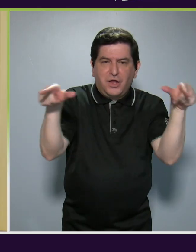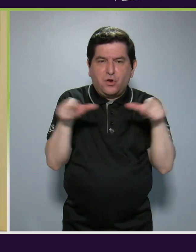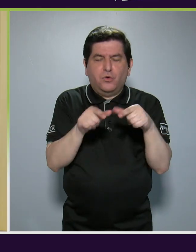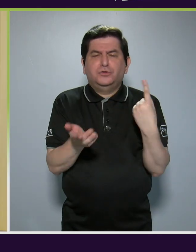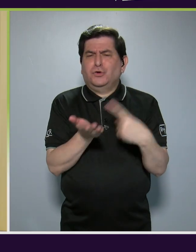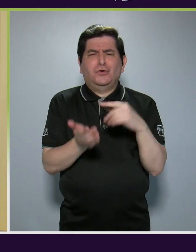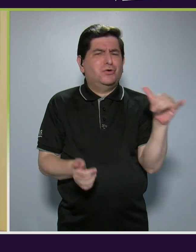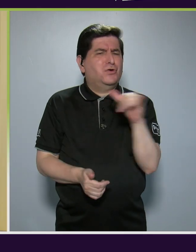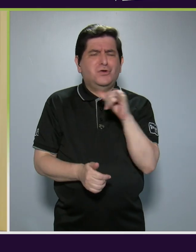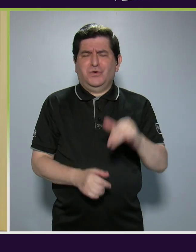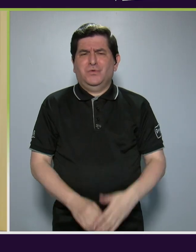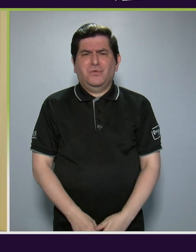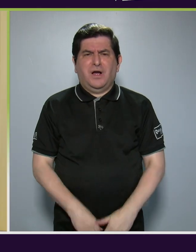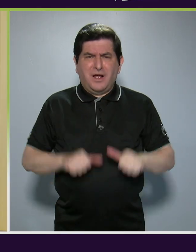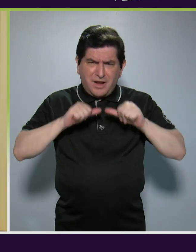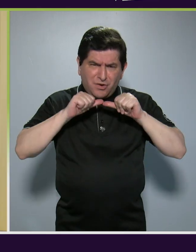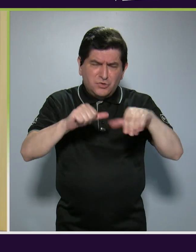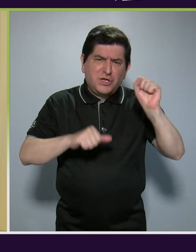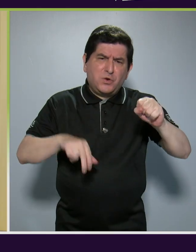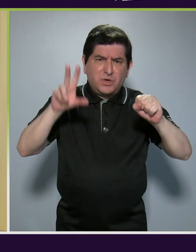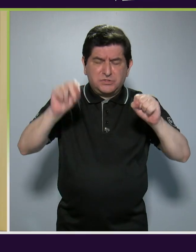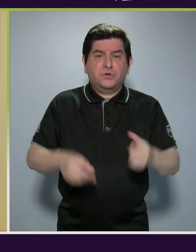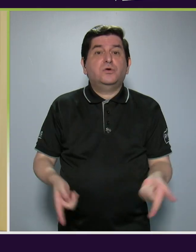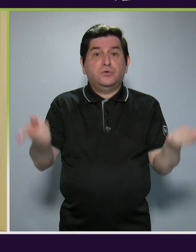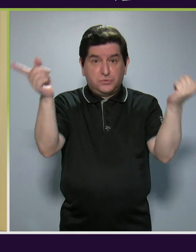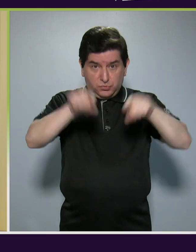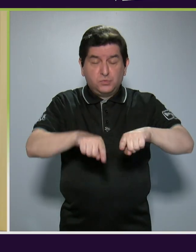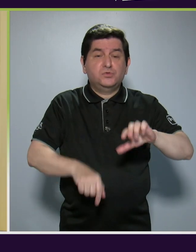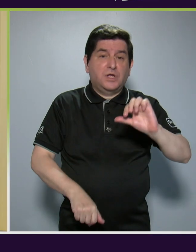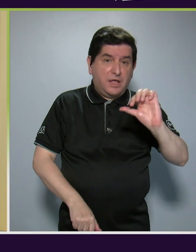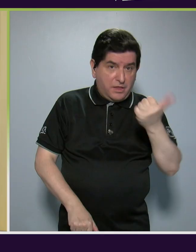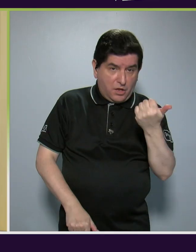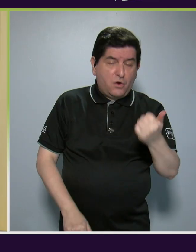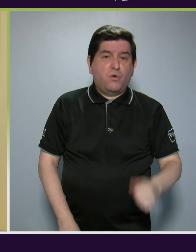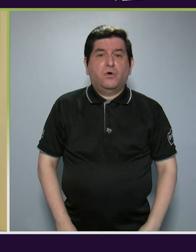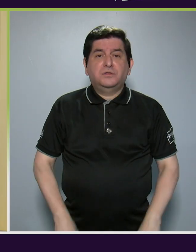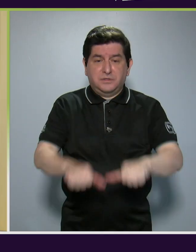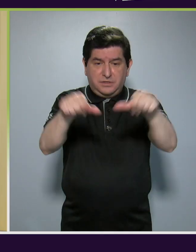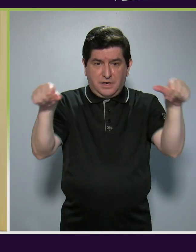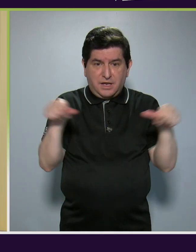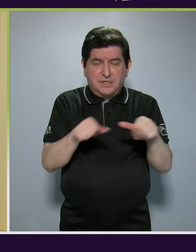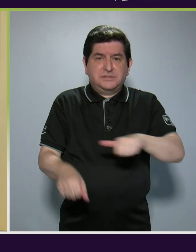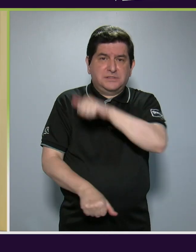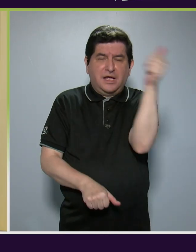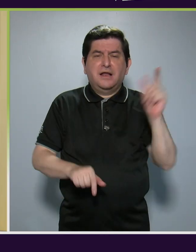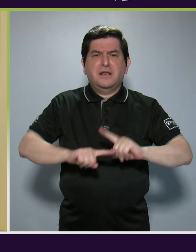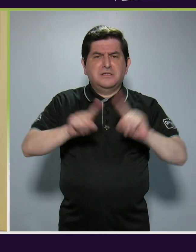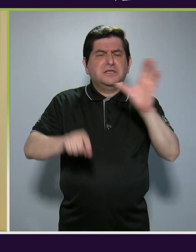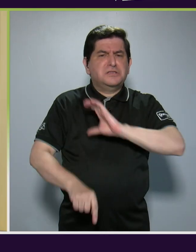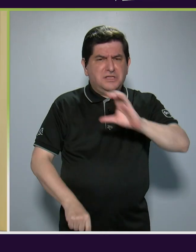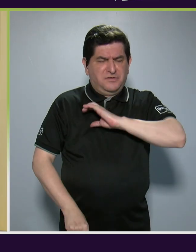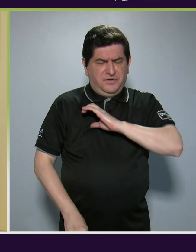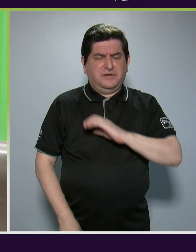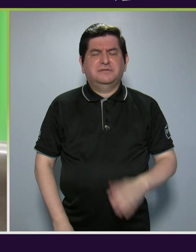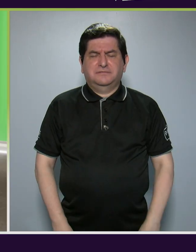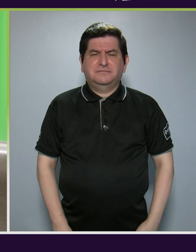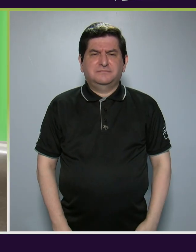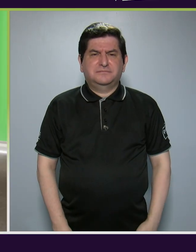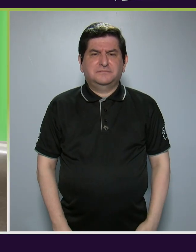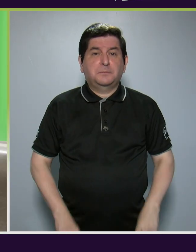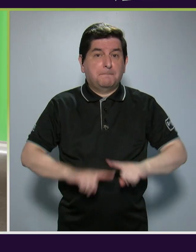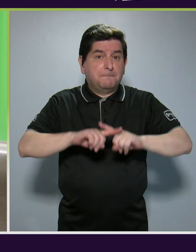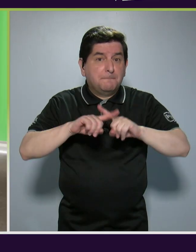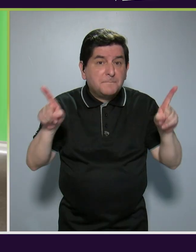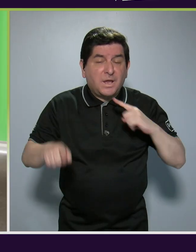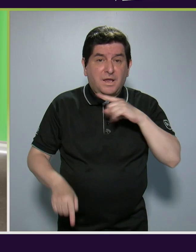discusión de si son sostenibles o no se está dando también en las otras zonas azules con sus diferencias y con sus matices, pero